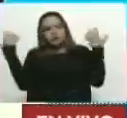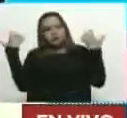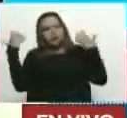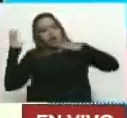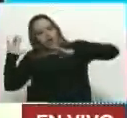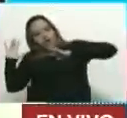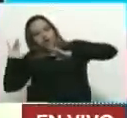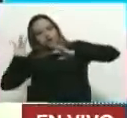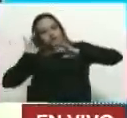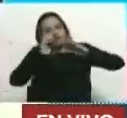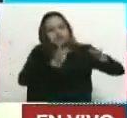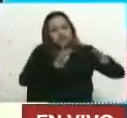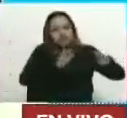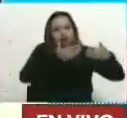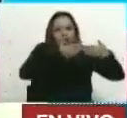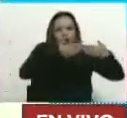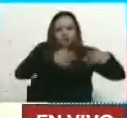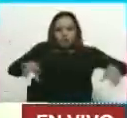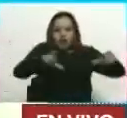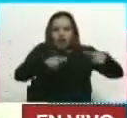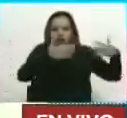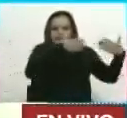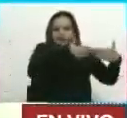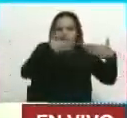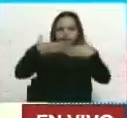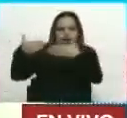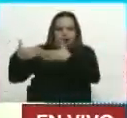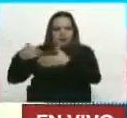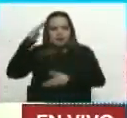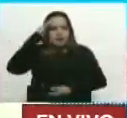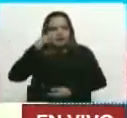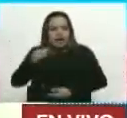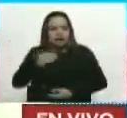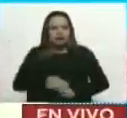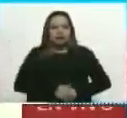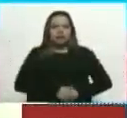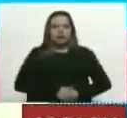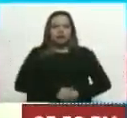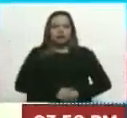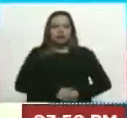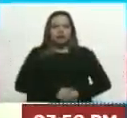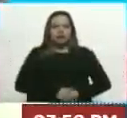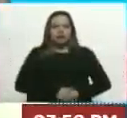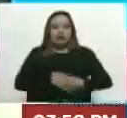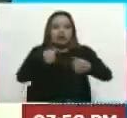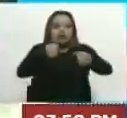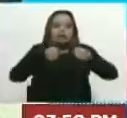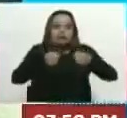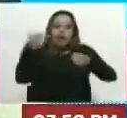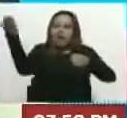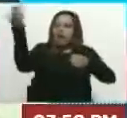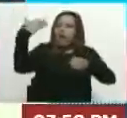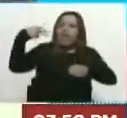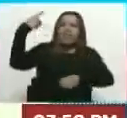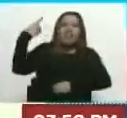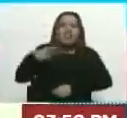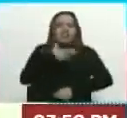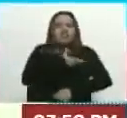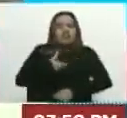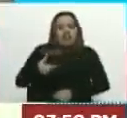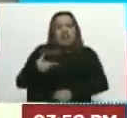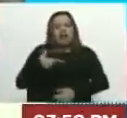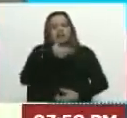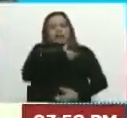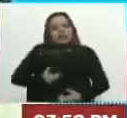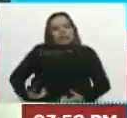volcándose a las puertas de los cuarteles, reclamando la presencia del comandante